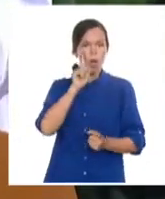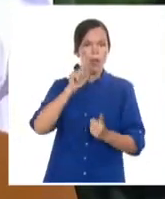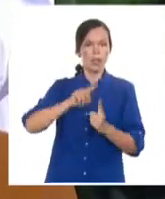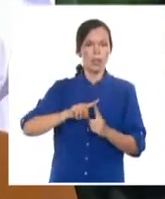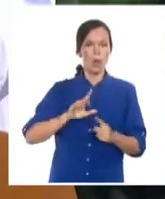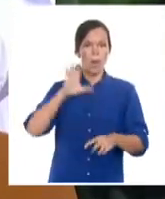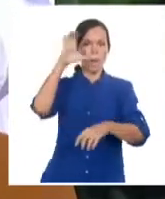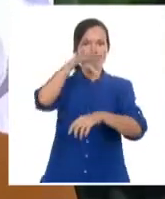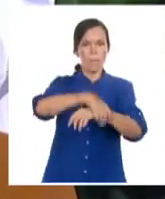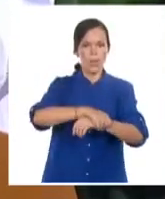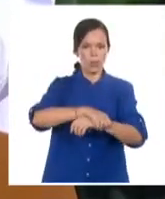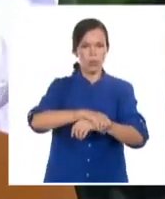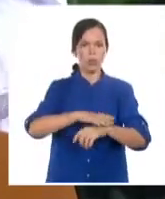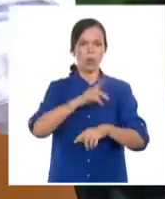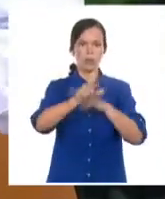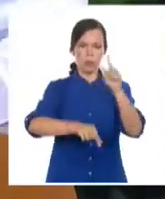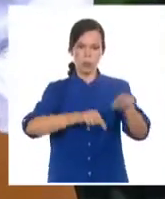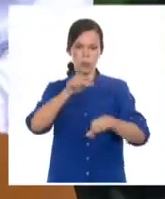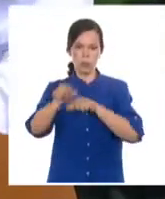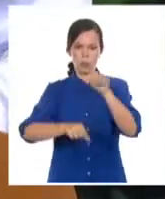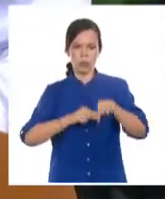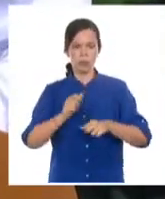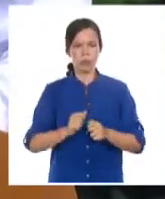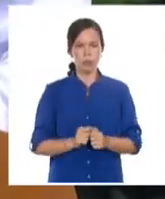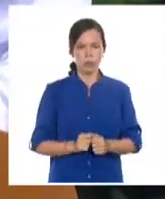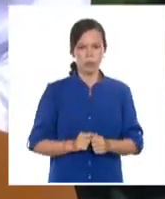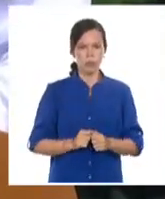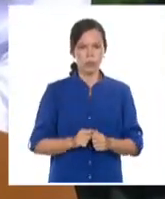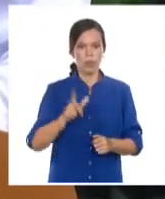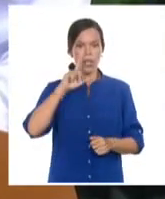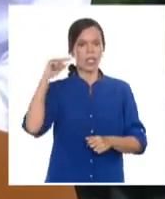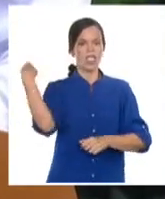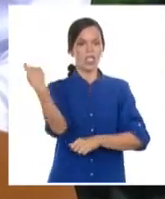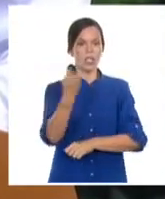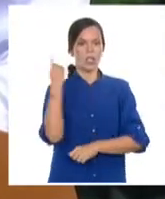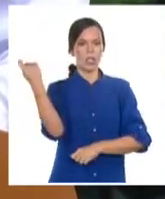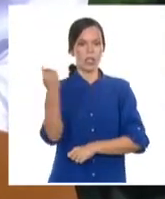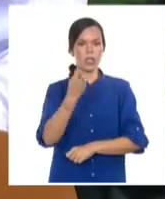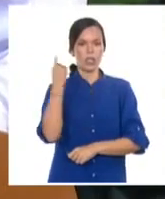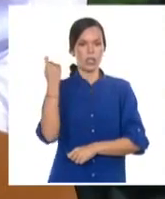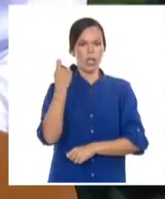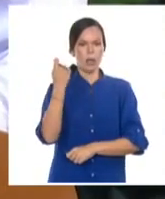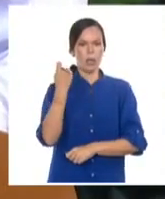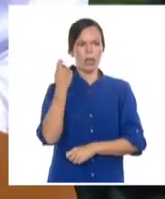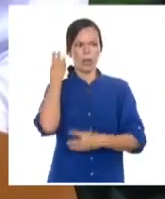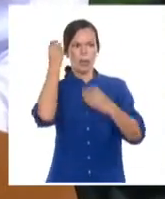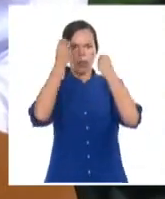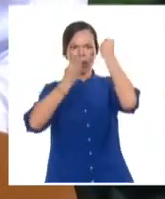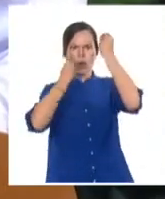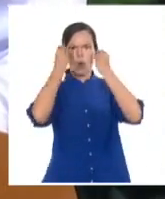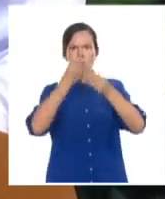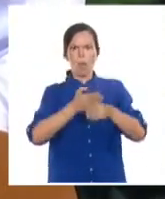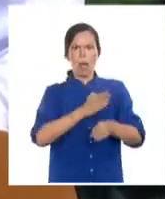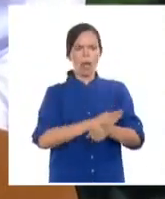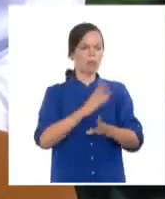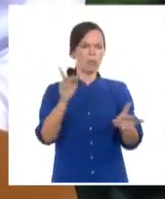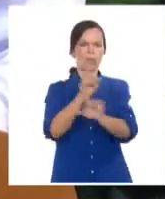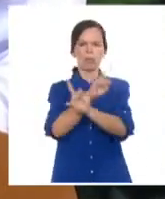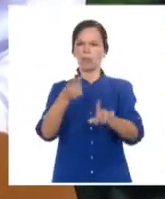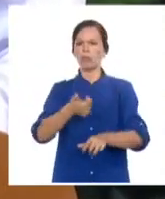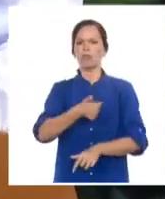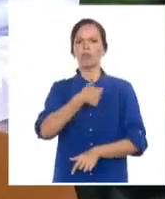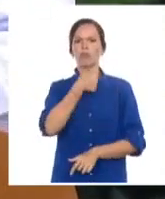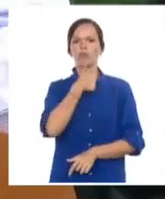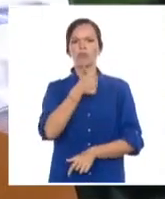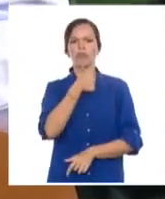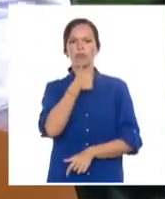conspiradores para Céspedes no fue un problema la decisión de adelantar el levantamiento armado era entre todos